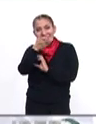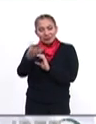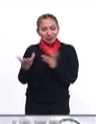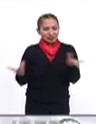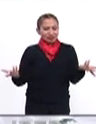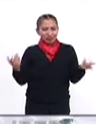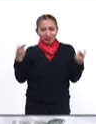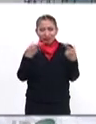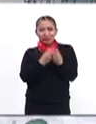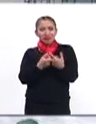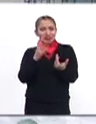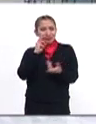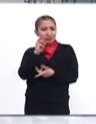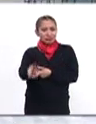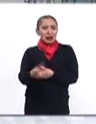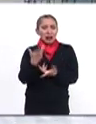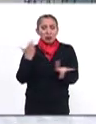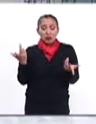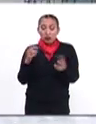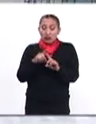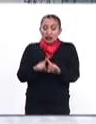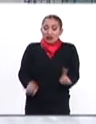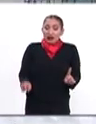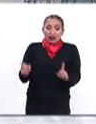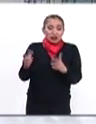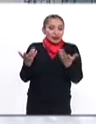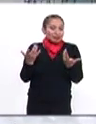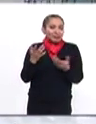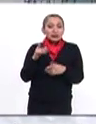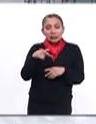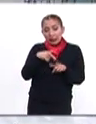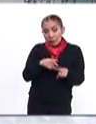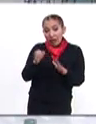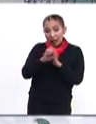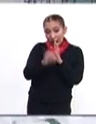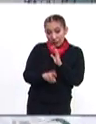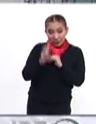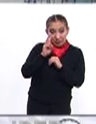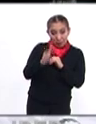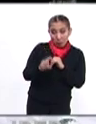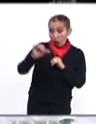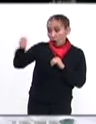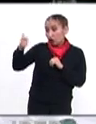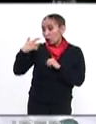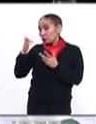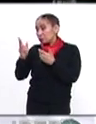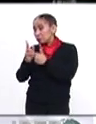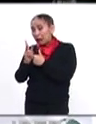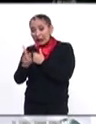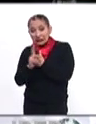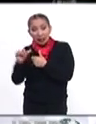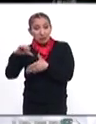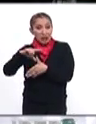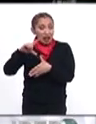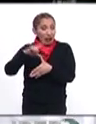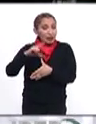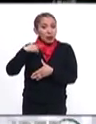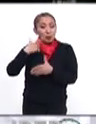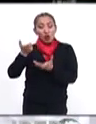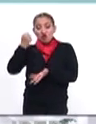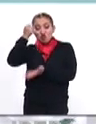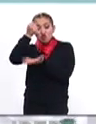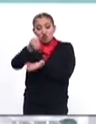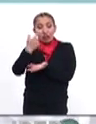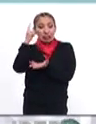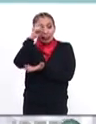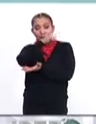pues contempla una contracción. Entonces, si seguimos ese ejemplo y vemos otros ejemplos en América Latina donde la parte